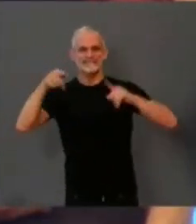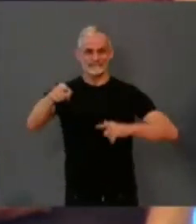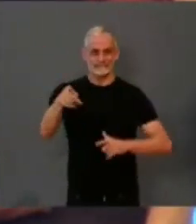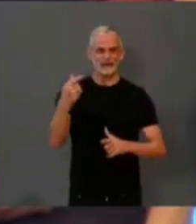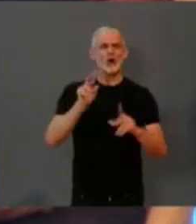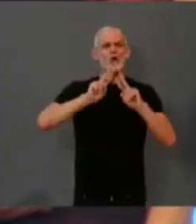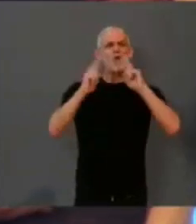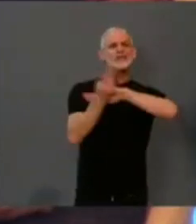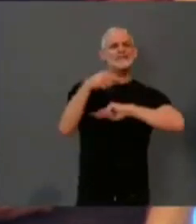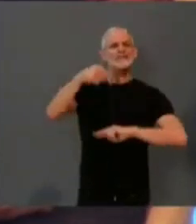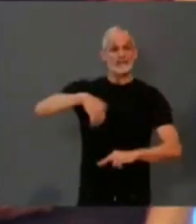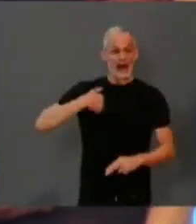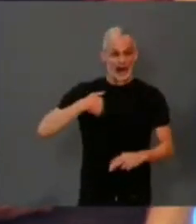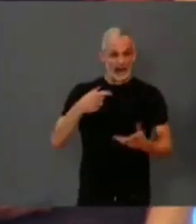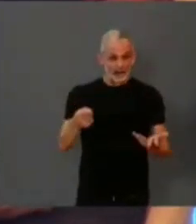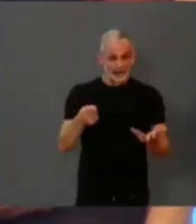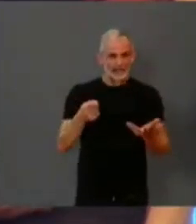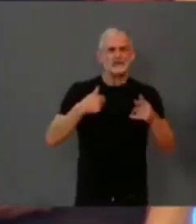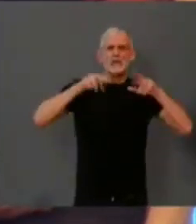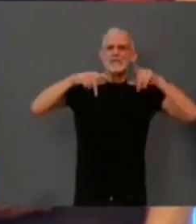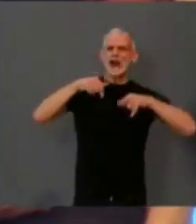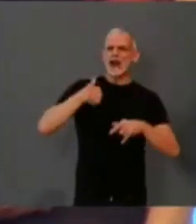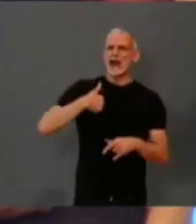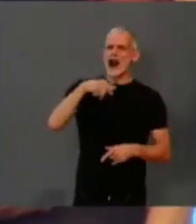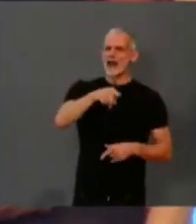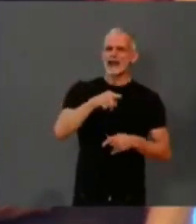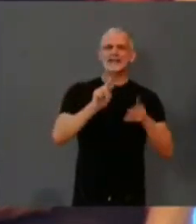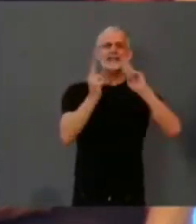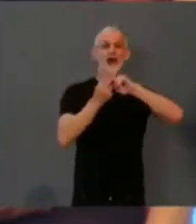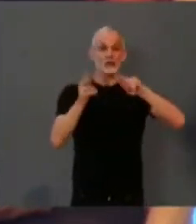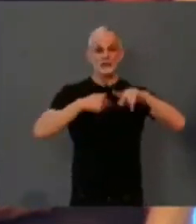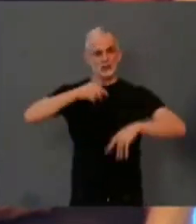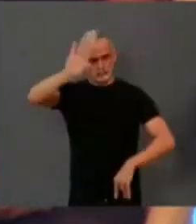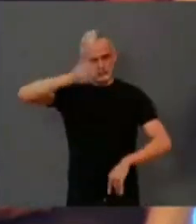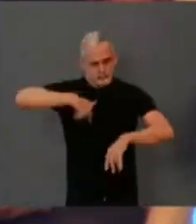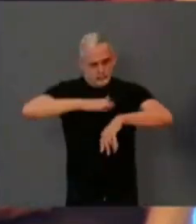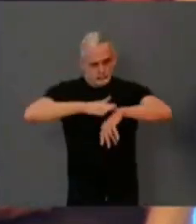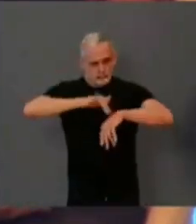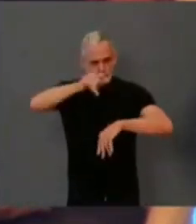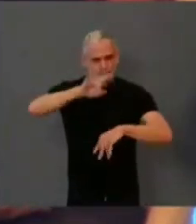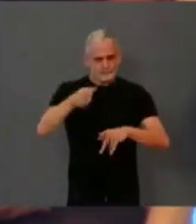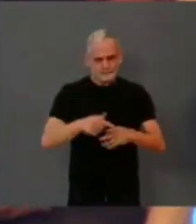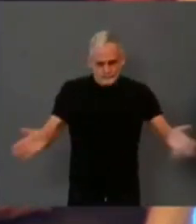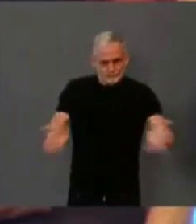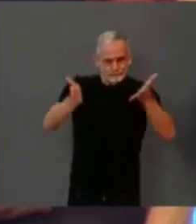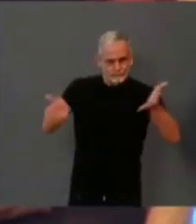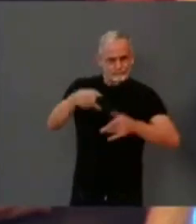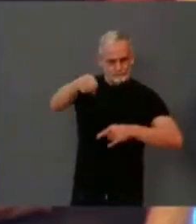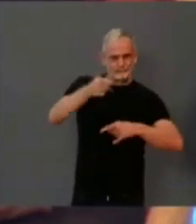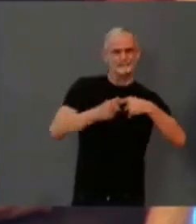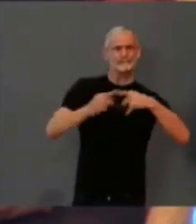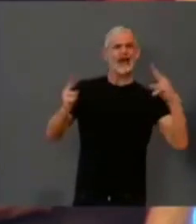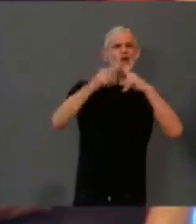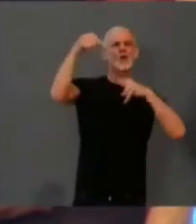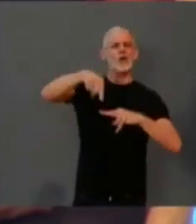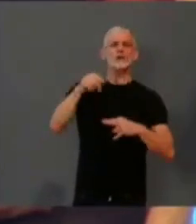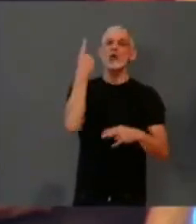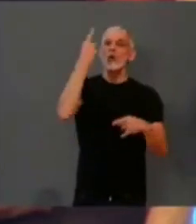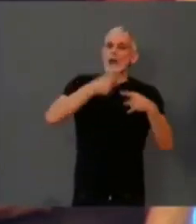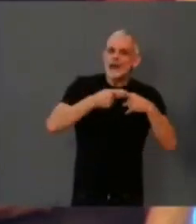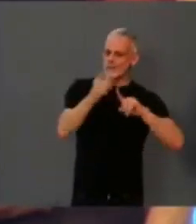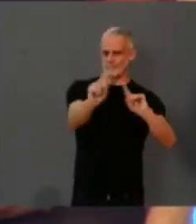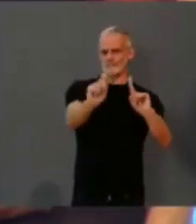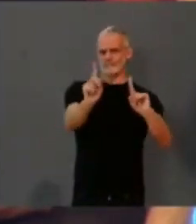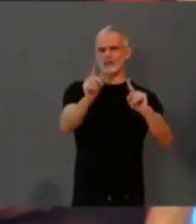en este plan en Argentina Se comprometió a impulsar este encuentro no un evento